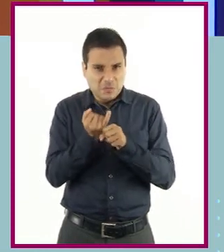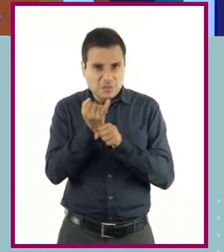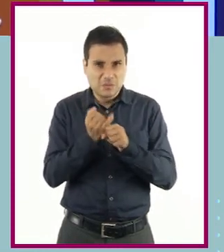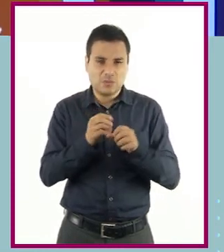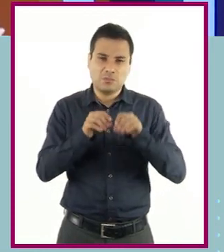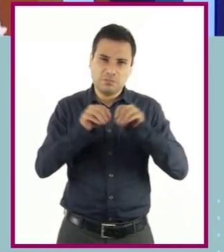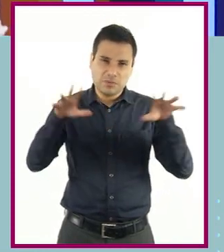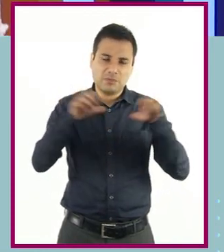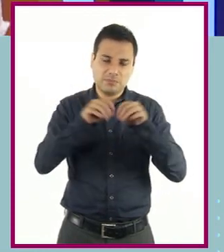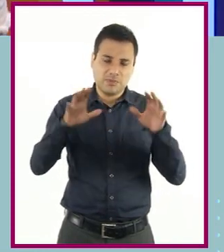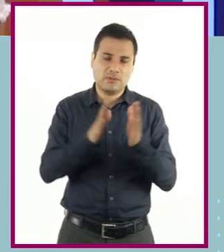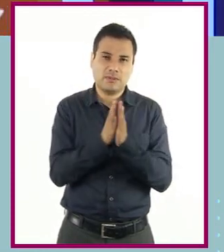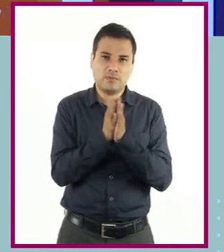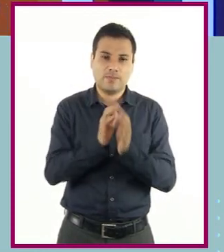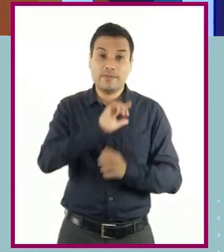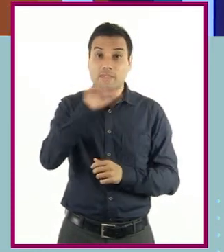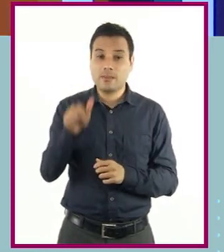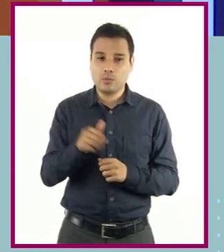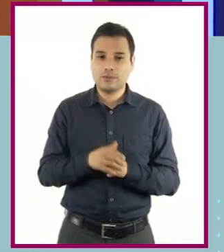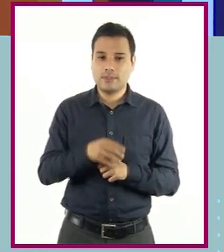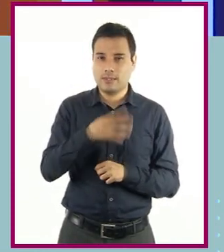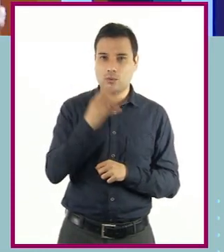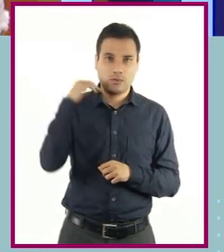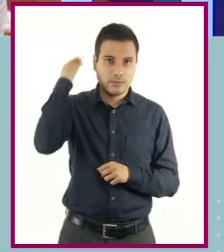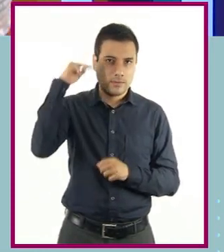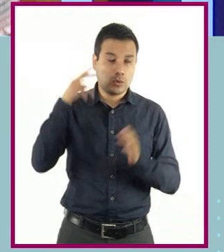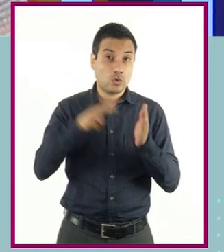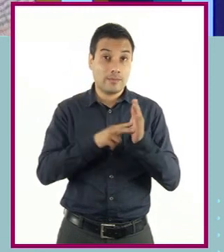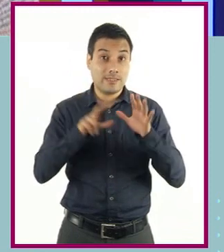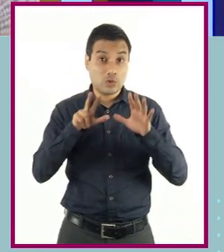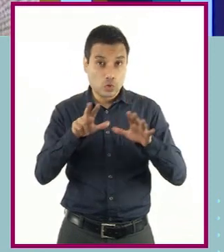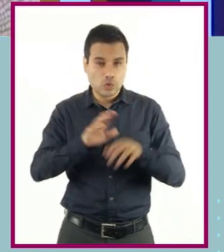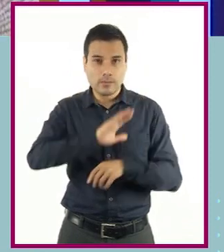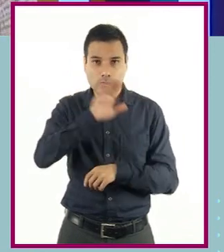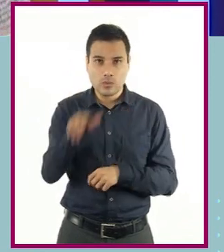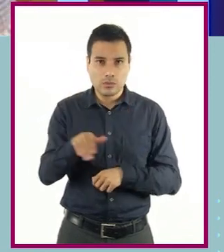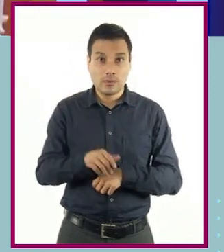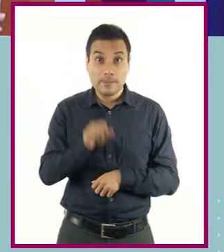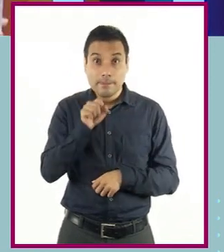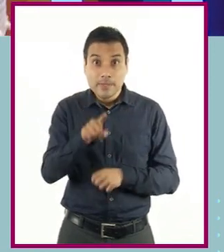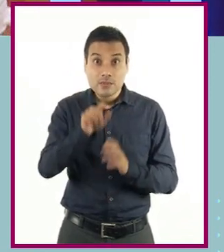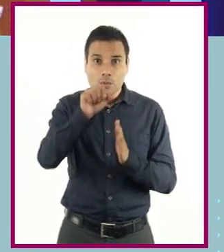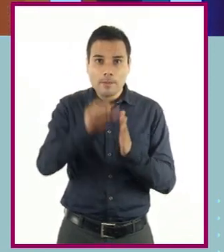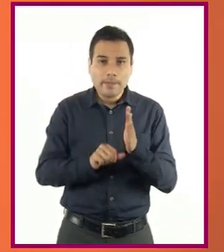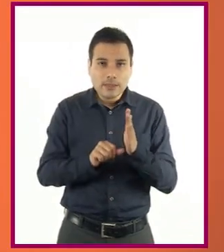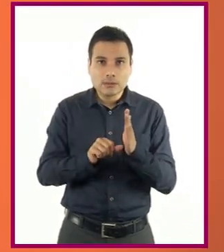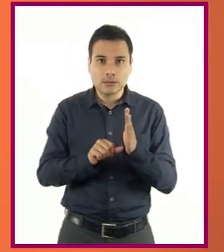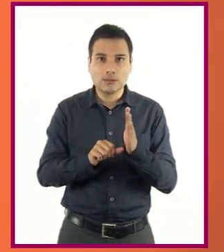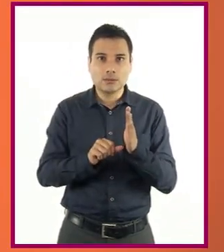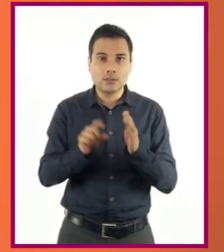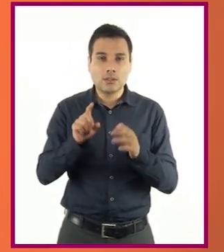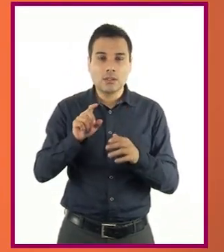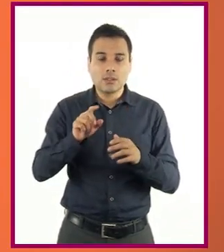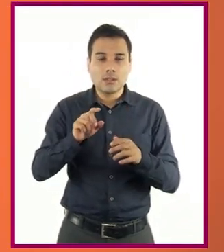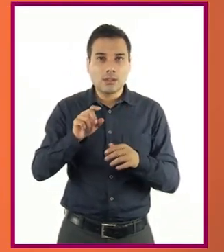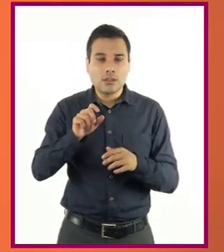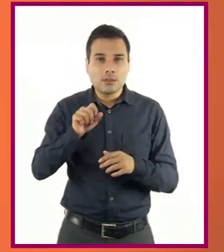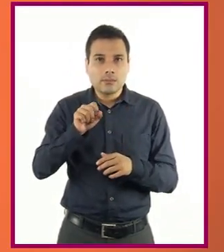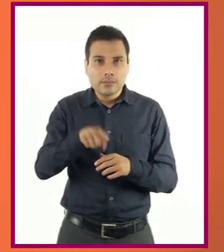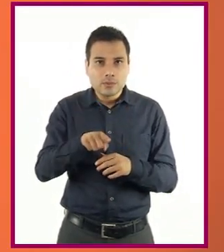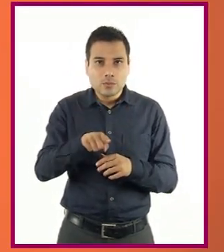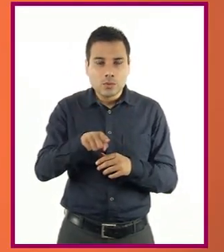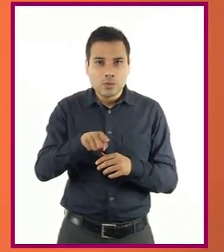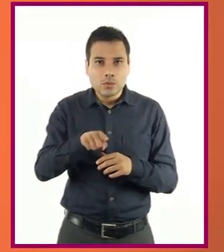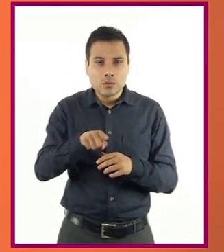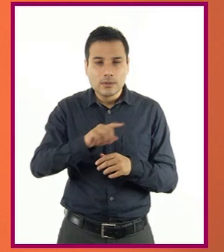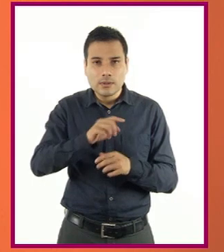marzo del 2018, coincidiendo con el día y mes de nacimiento de Einstein. Para finalizar,